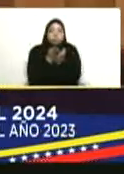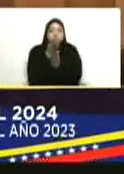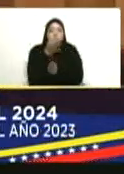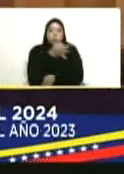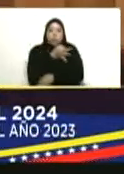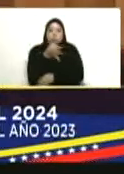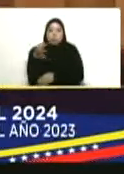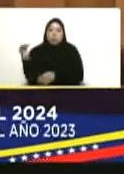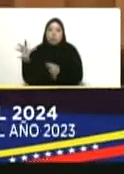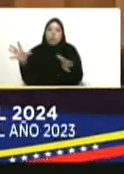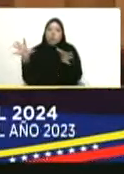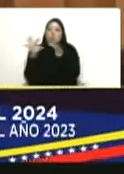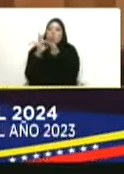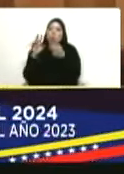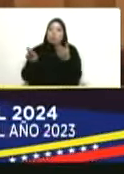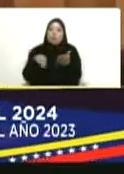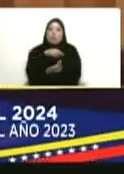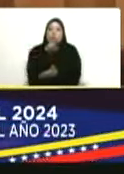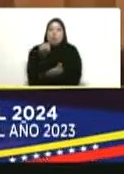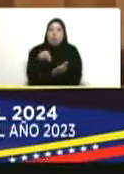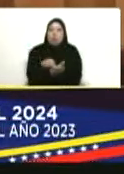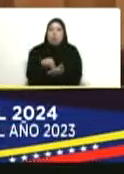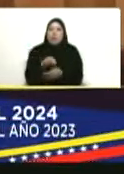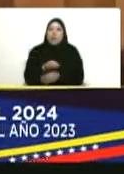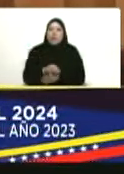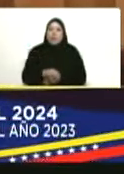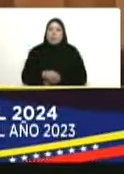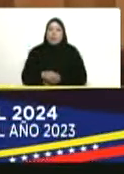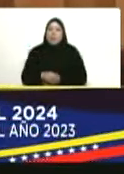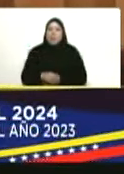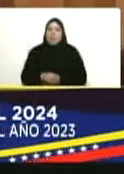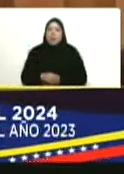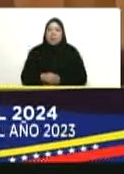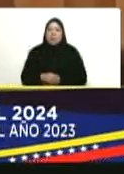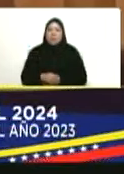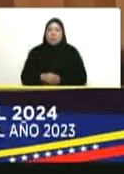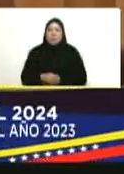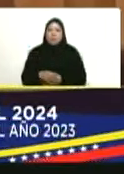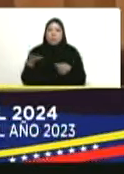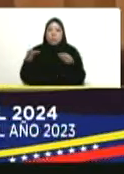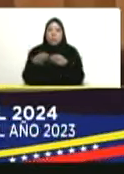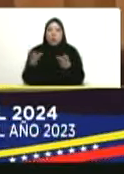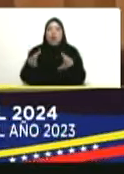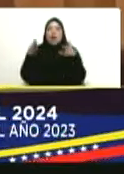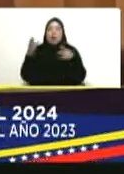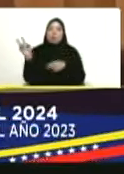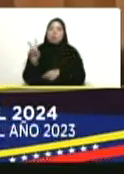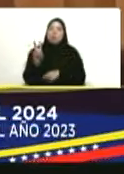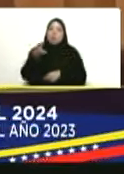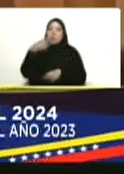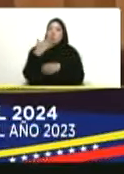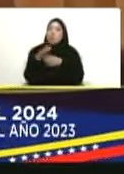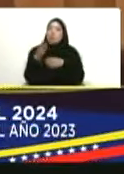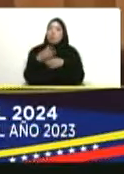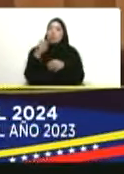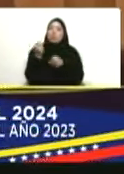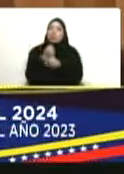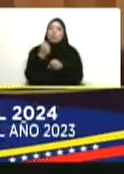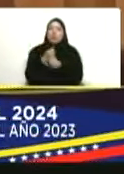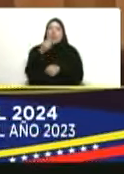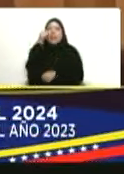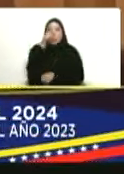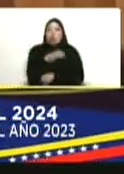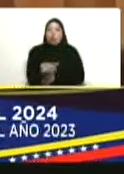Máxima unión nacional, que el equipo gana y llueva, truene o